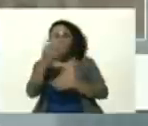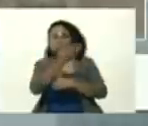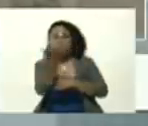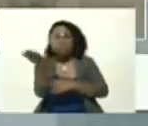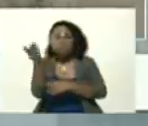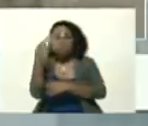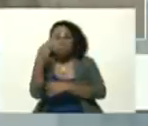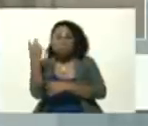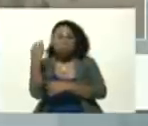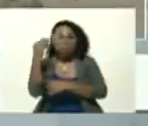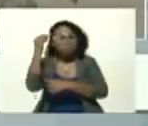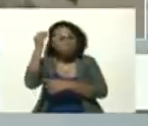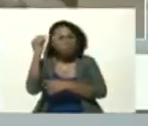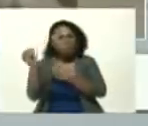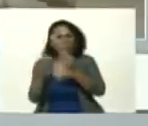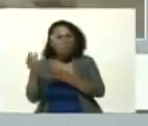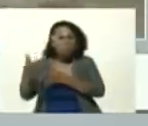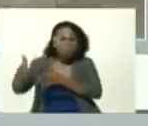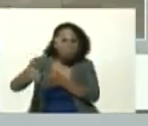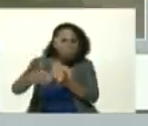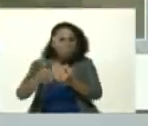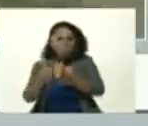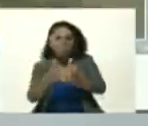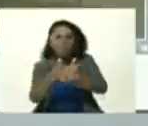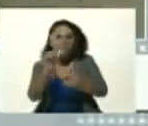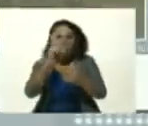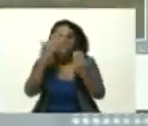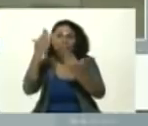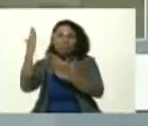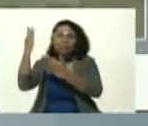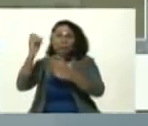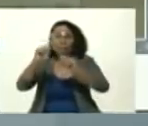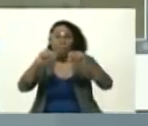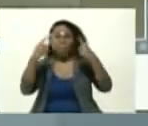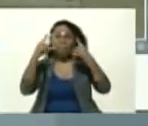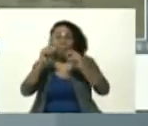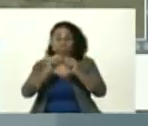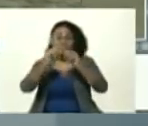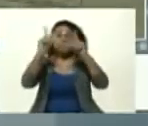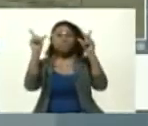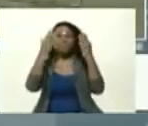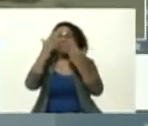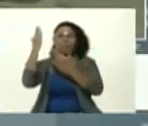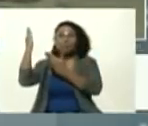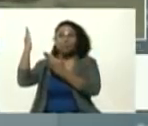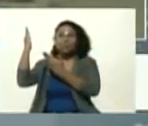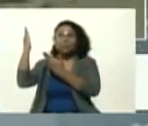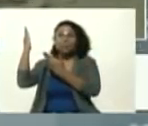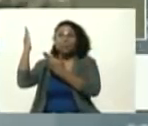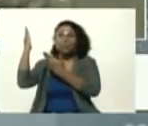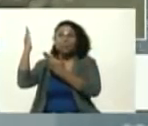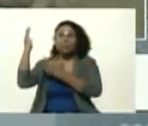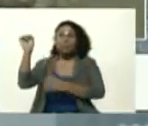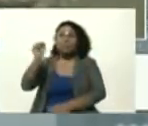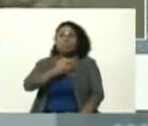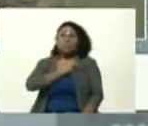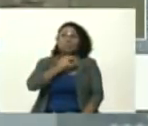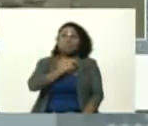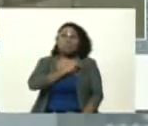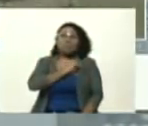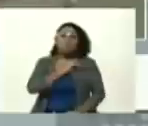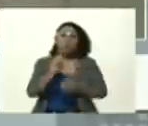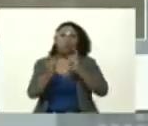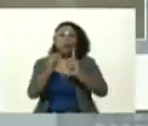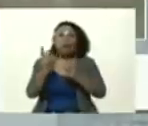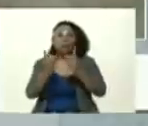canales, cómo llevaron ese trombo de agua. Las imágenes de La Guaira, impresionantes, asustan a cualquiera.